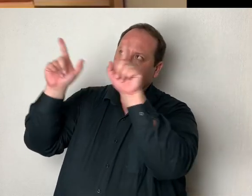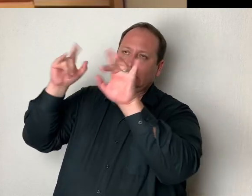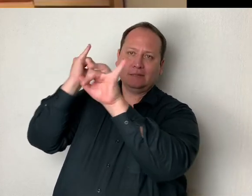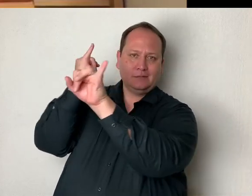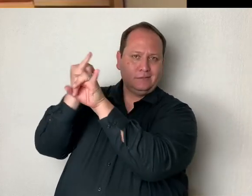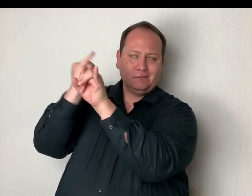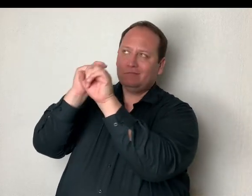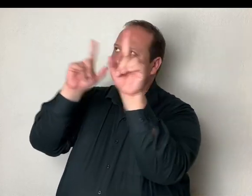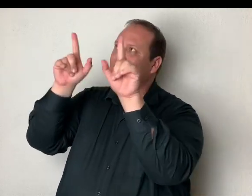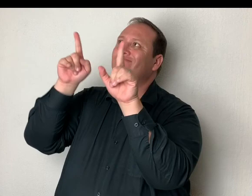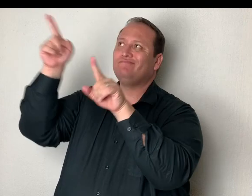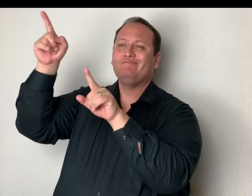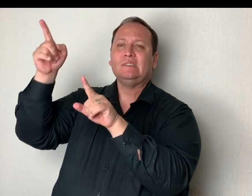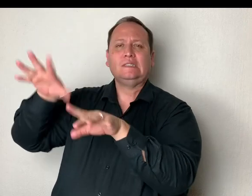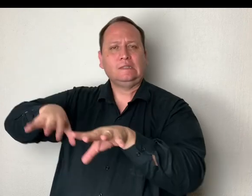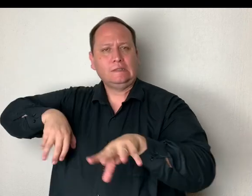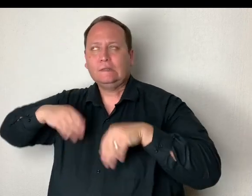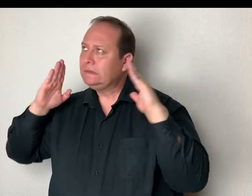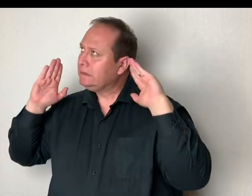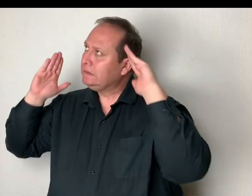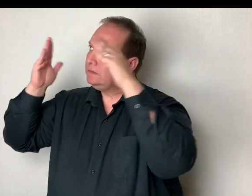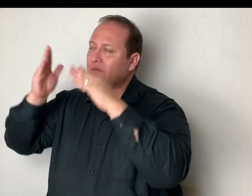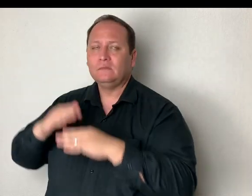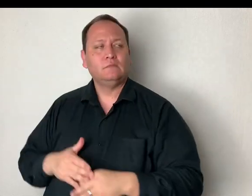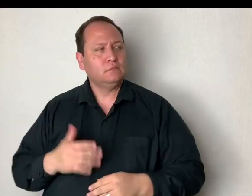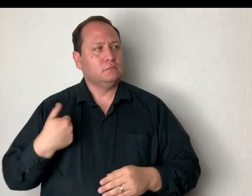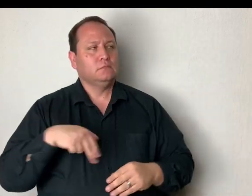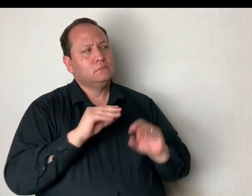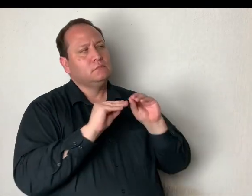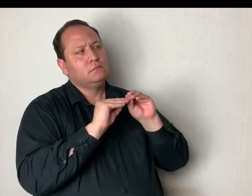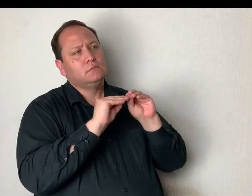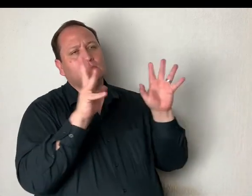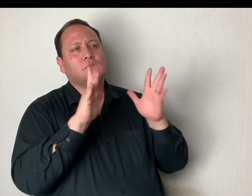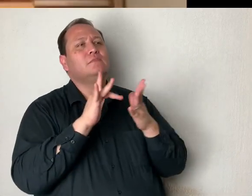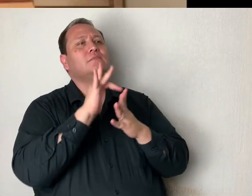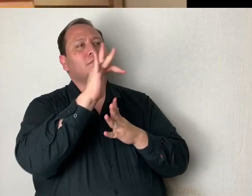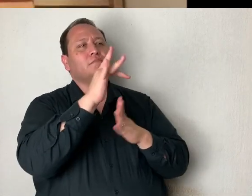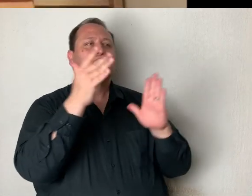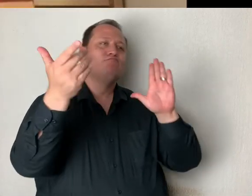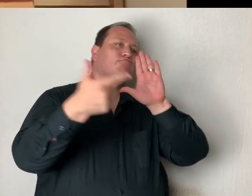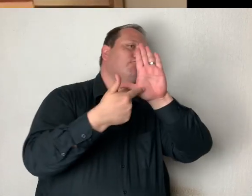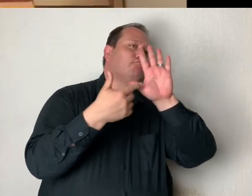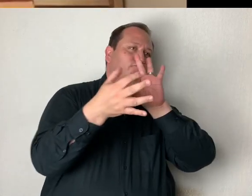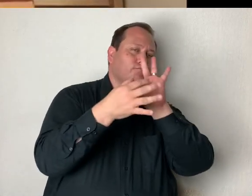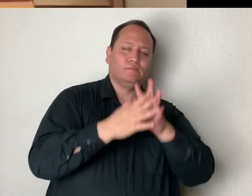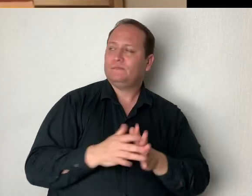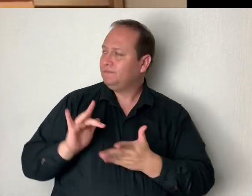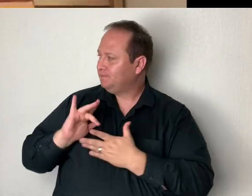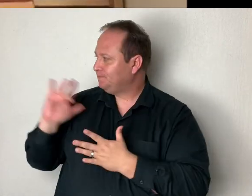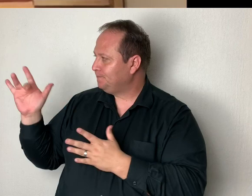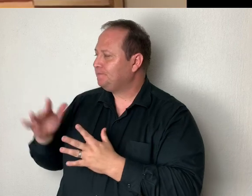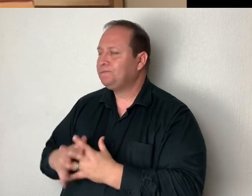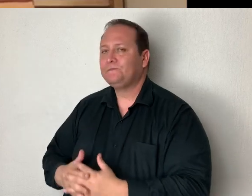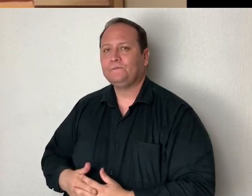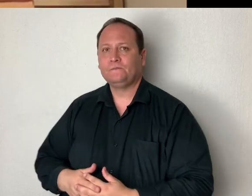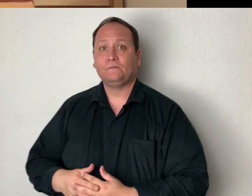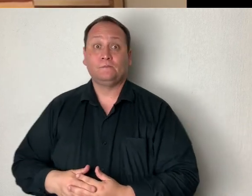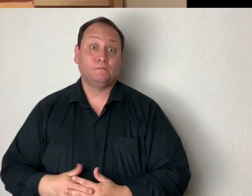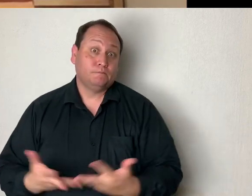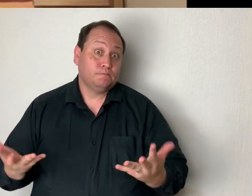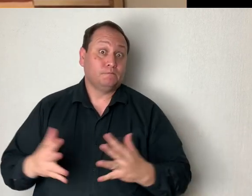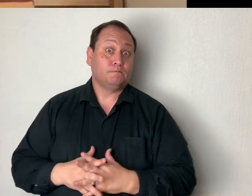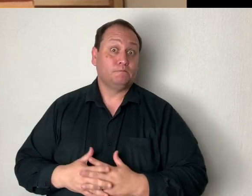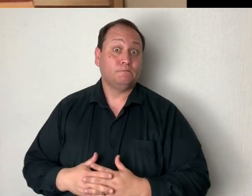esfuerzo, ¿verdad? Sí, lo tenemos bastante claro. Gracias por la presentación. Gracias. De hecho, voy a terminar